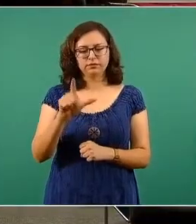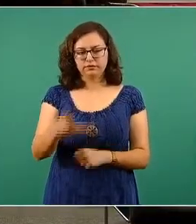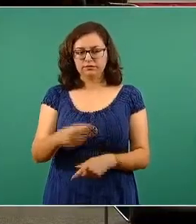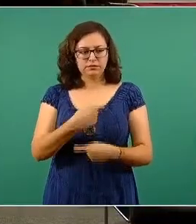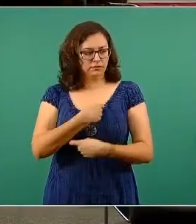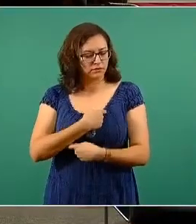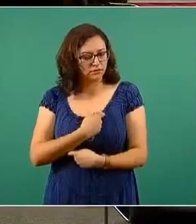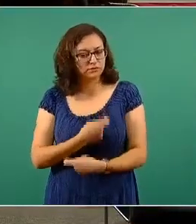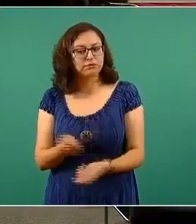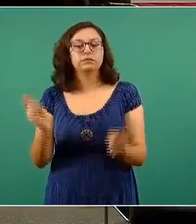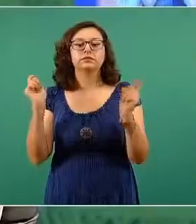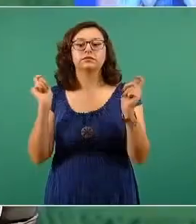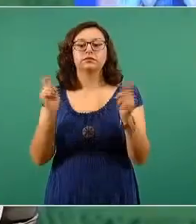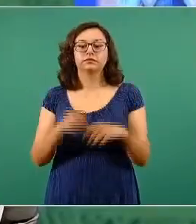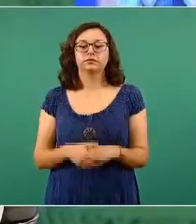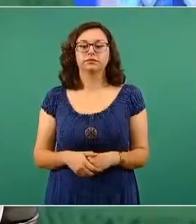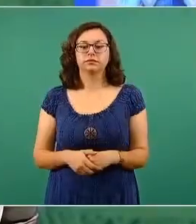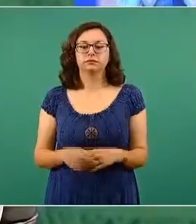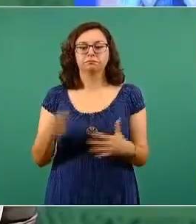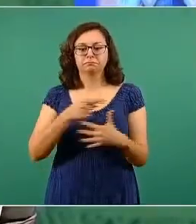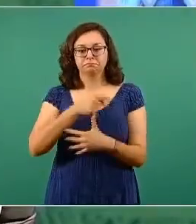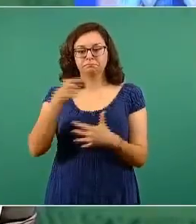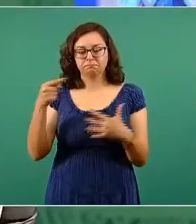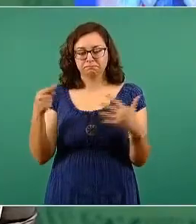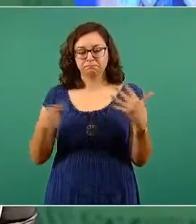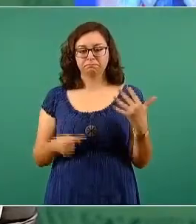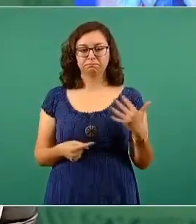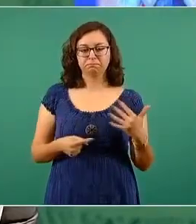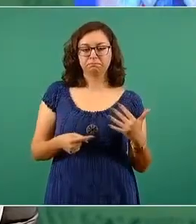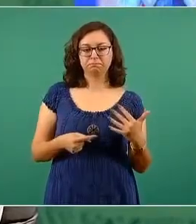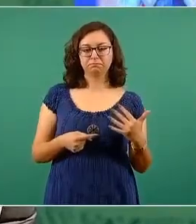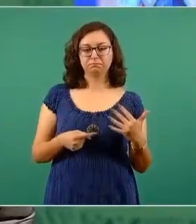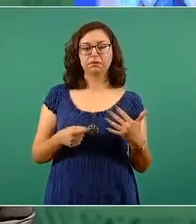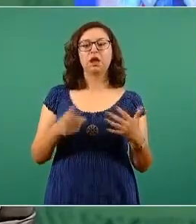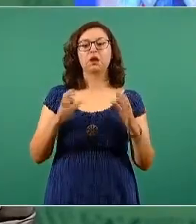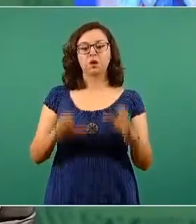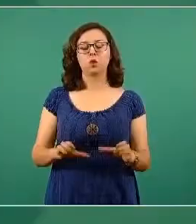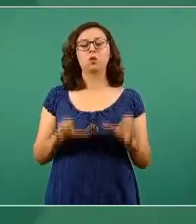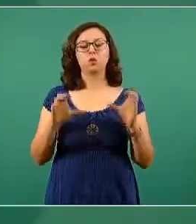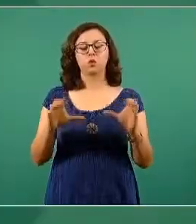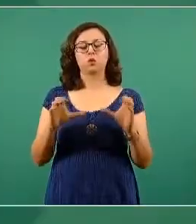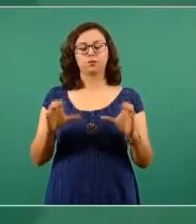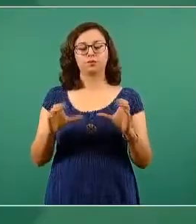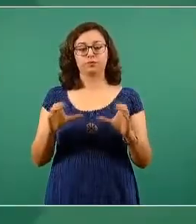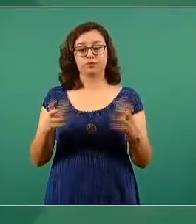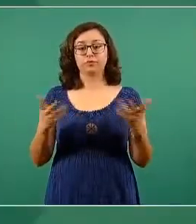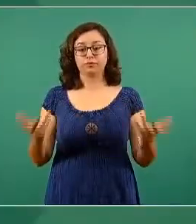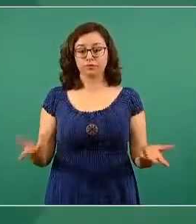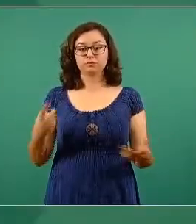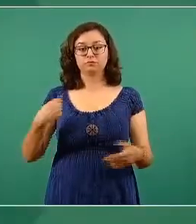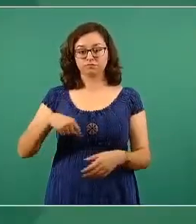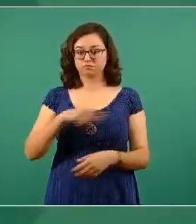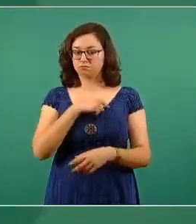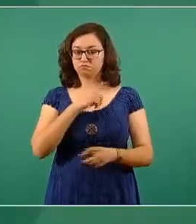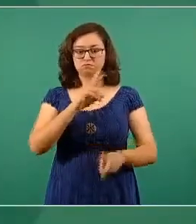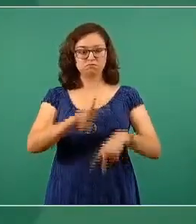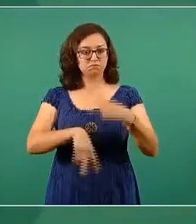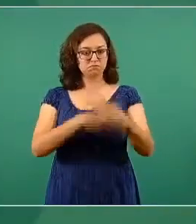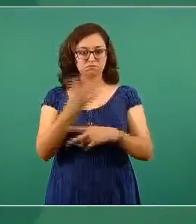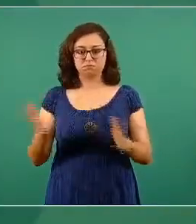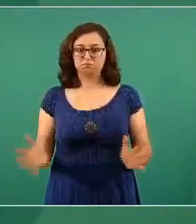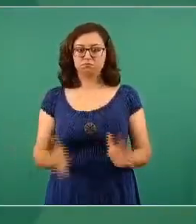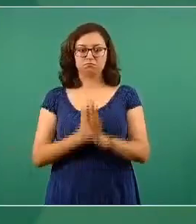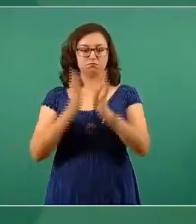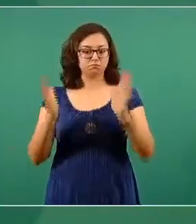para poderla realizar, y otros elementos que van a cuidar. Entonces, no debemos de limitar nuestra participación, ni